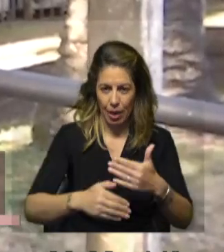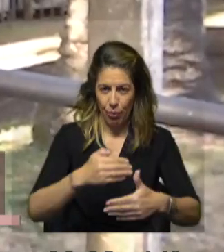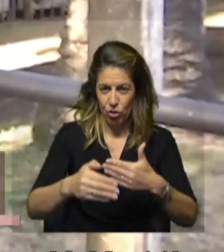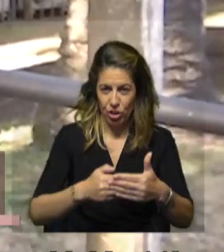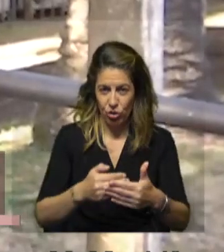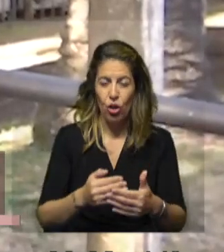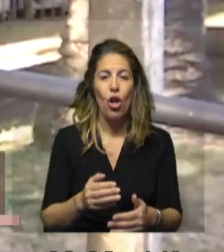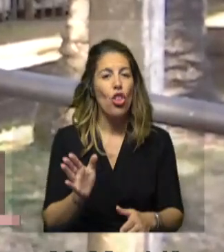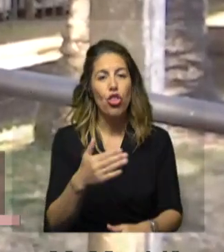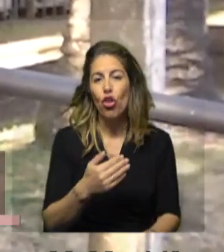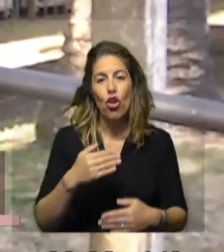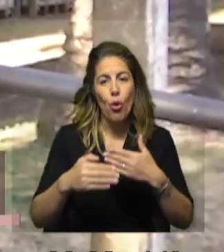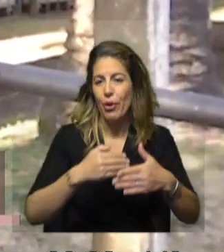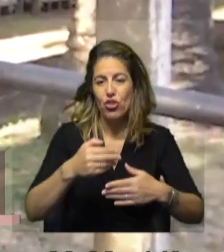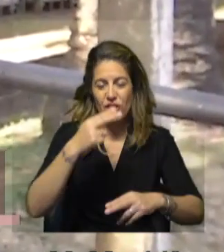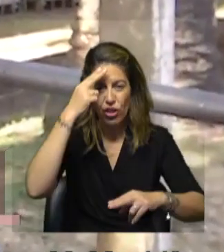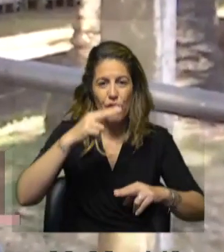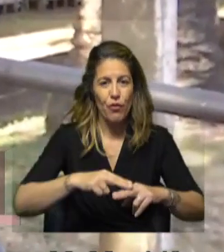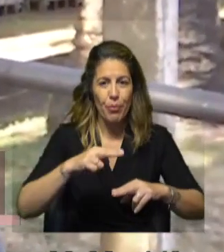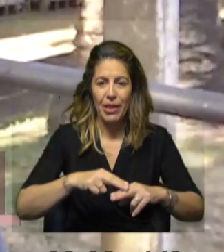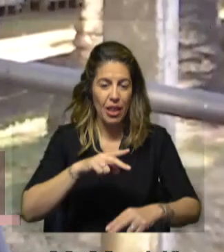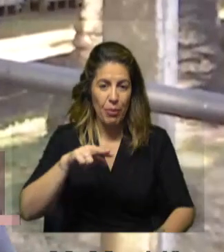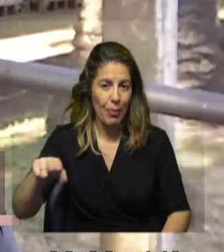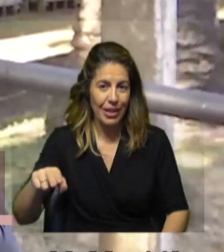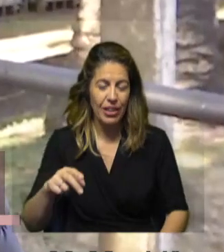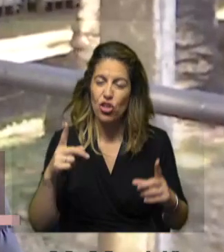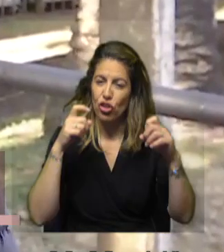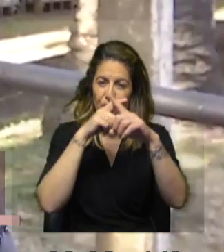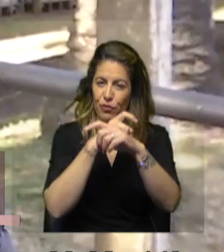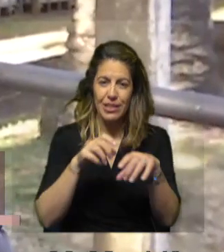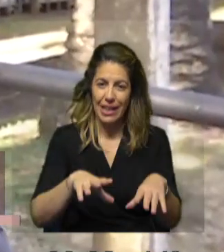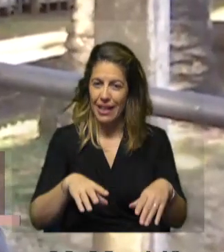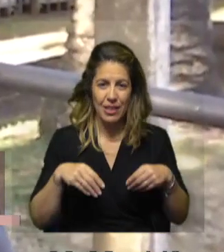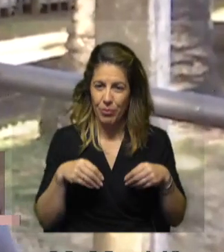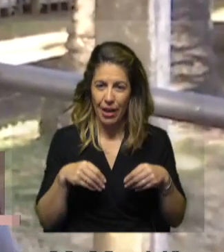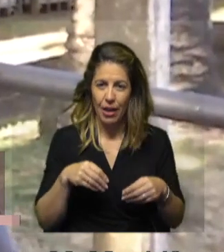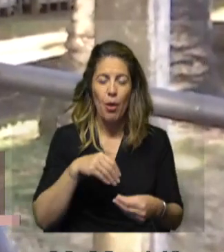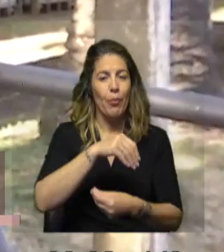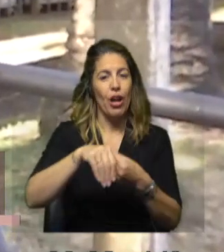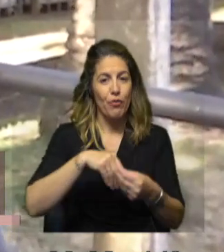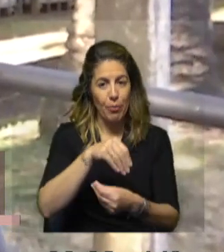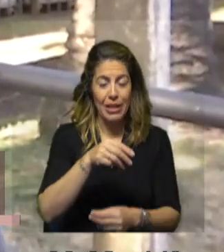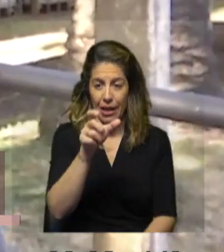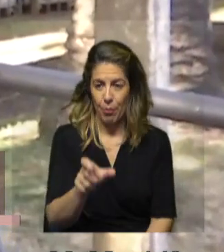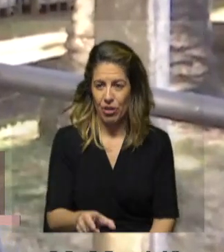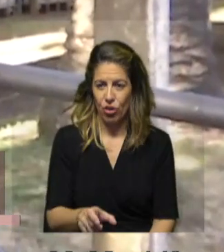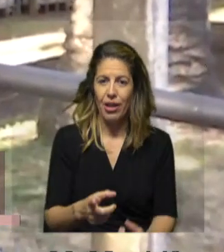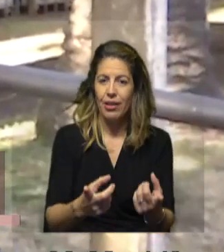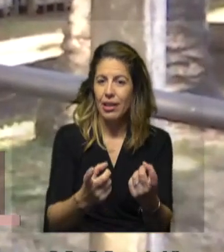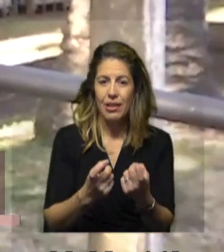de enfermedad crónica son difíciles de aceptar para el paciente y para la familia, y